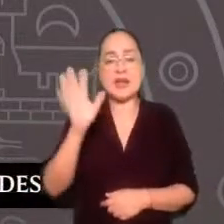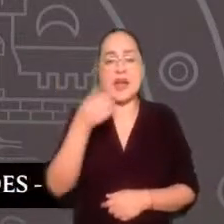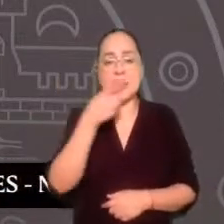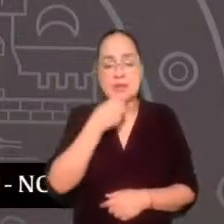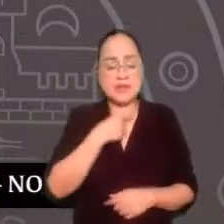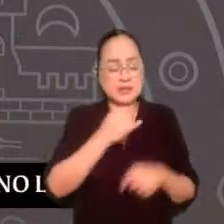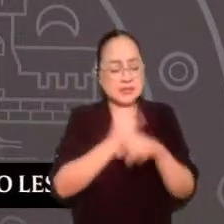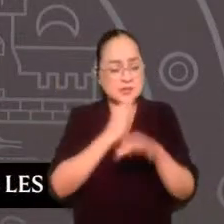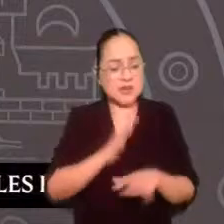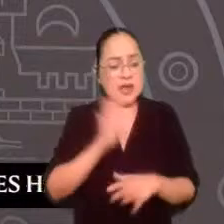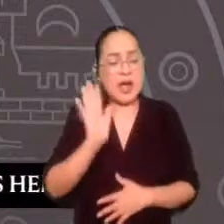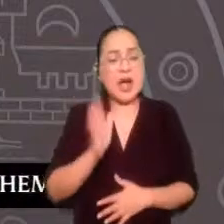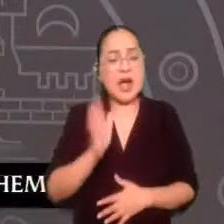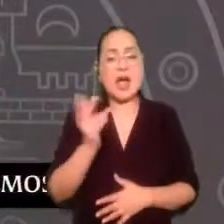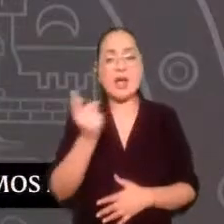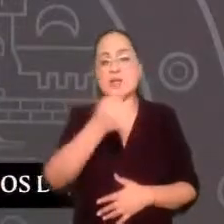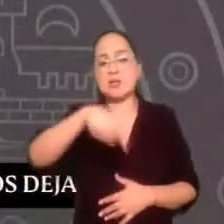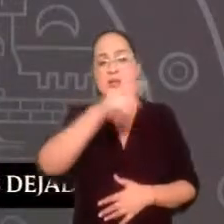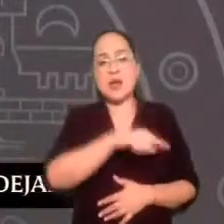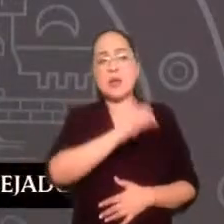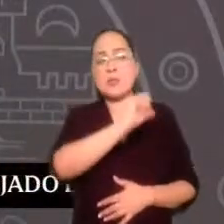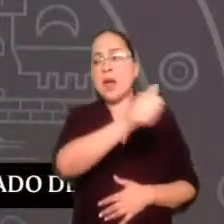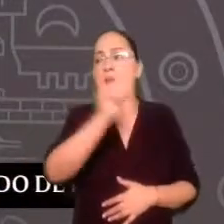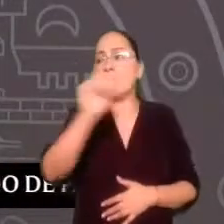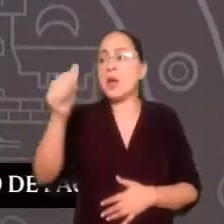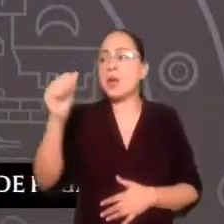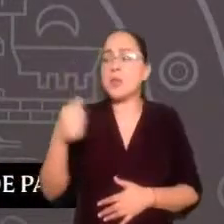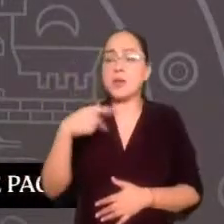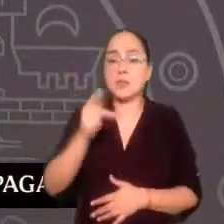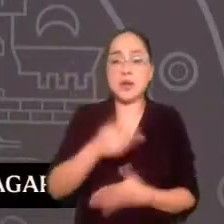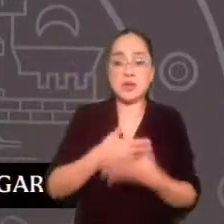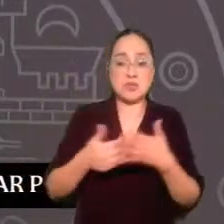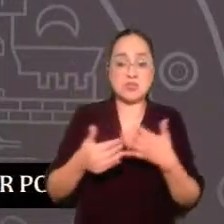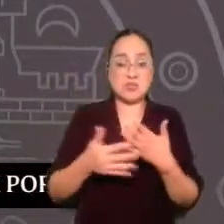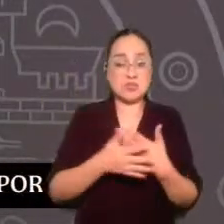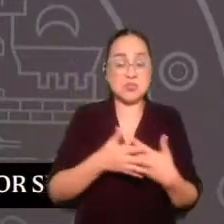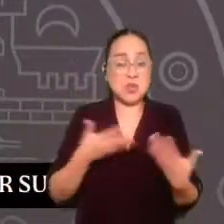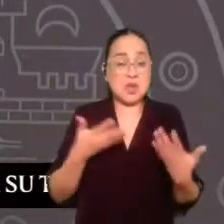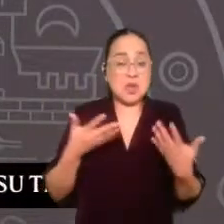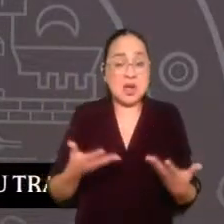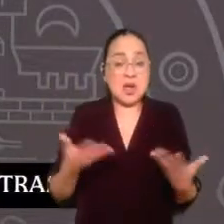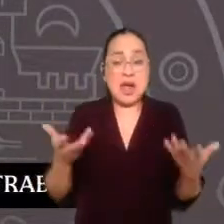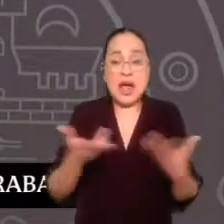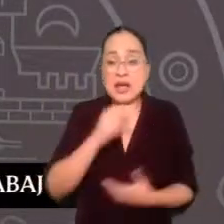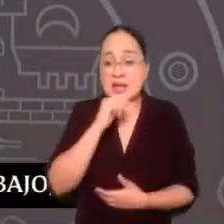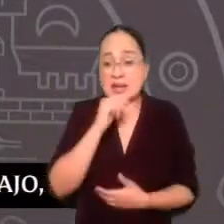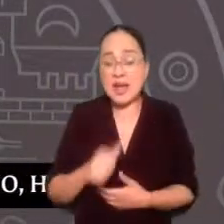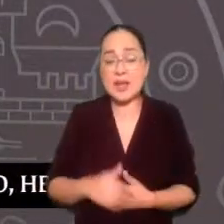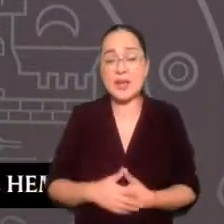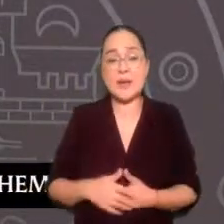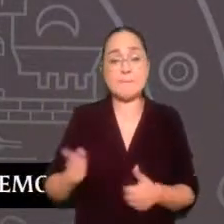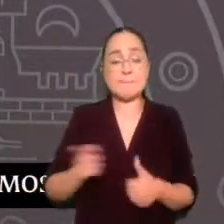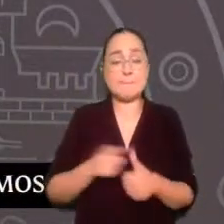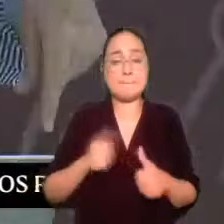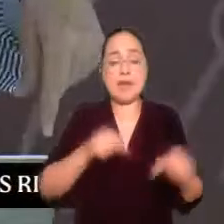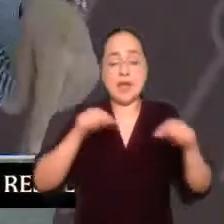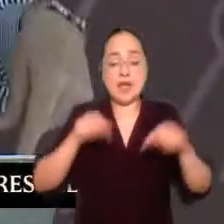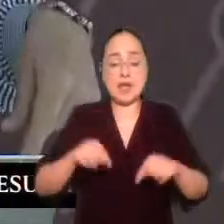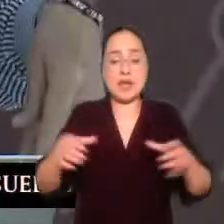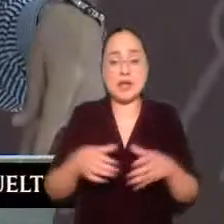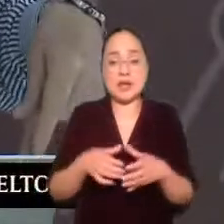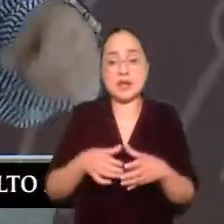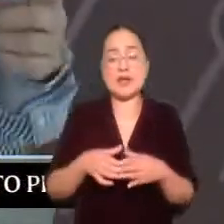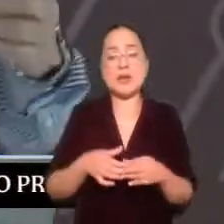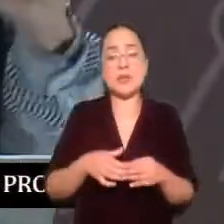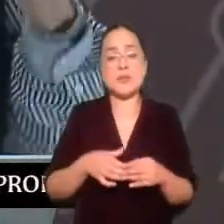se la pasan entre ellos y no han hecho... Sí, primero fue de un grupo de aquí local, ¿cómo se llama?